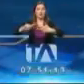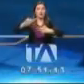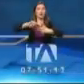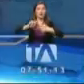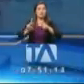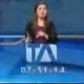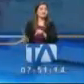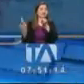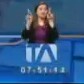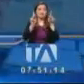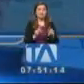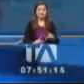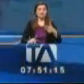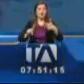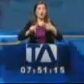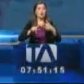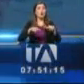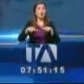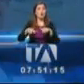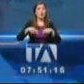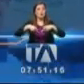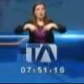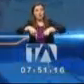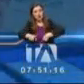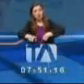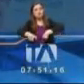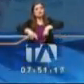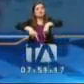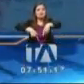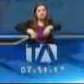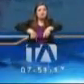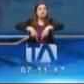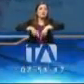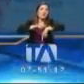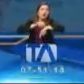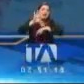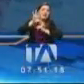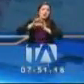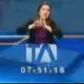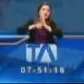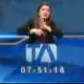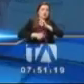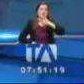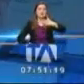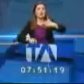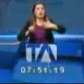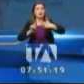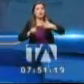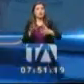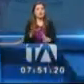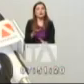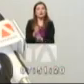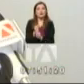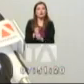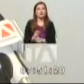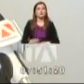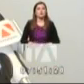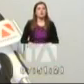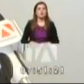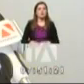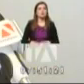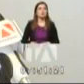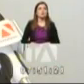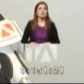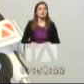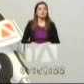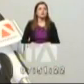se planificó, porque son lugares de tránsito donde las personas permanecerán máximo 5 minutos y por cuestiones de seguridad. En los baños públicos